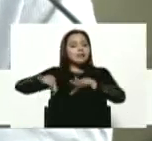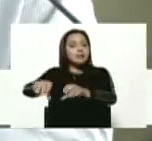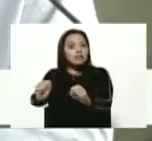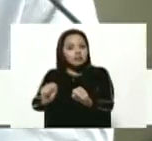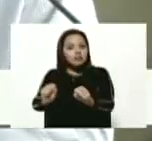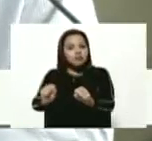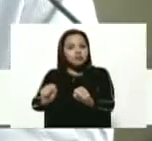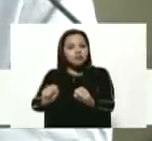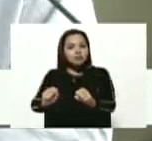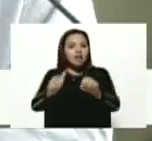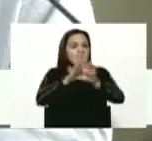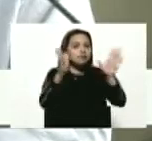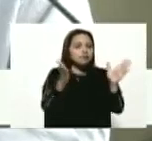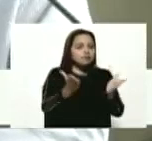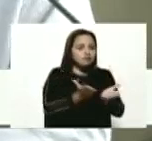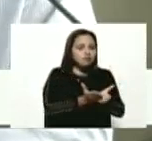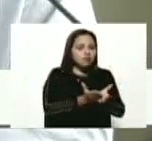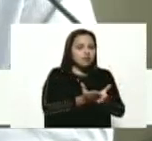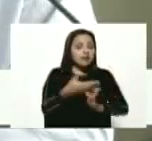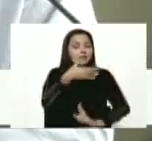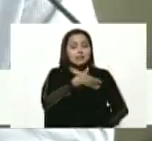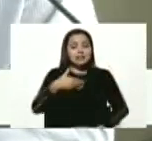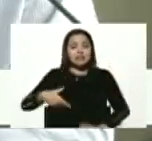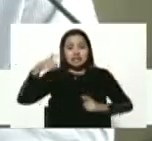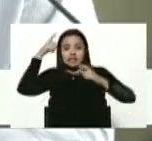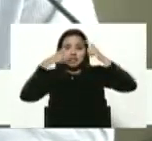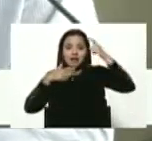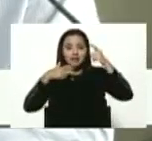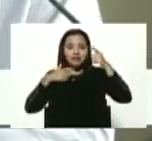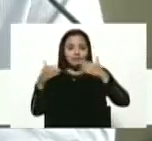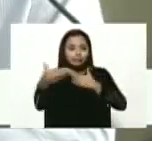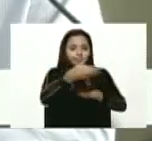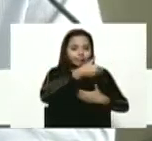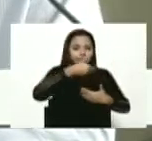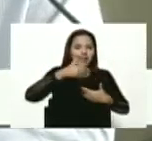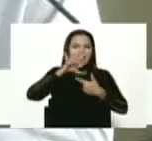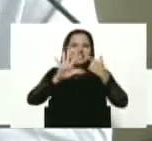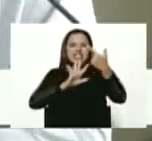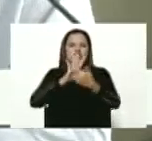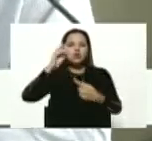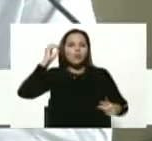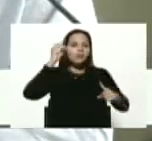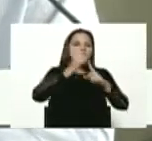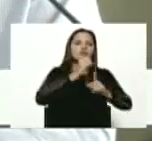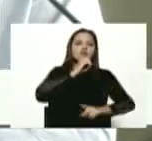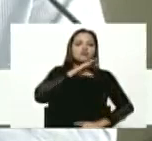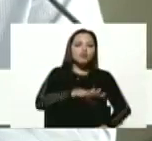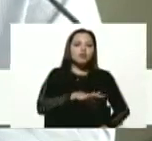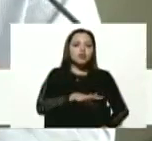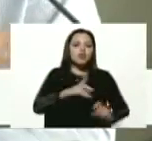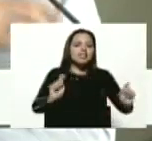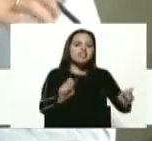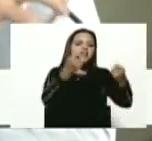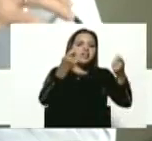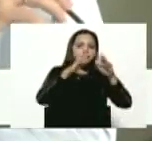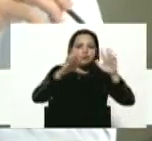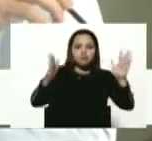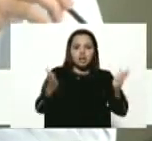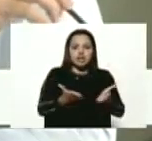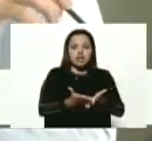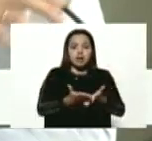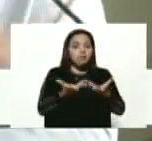a nivel del planeta y que el presidente Chávez lo recogió en el 5º objetivo histórico de salvación del planeta, que para